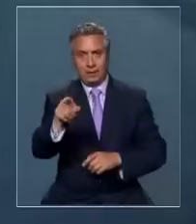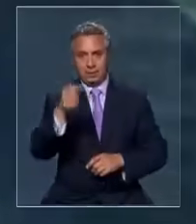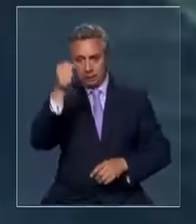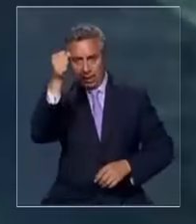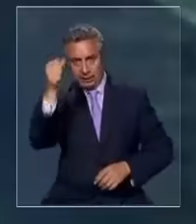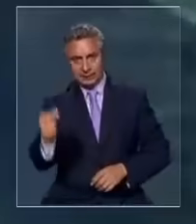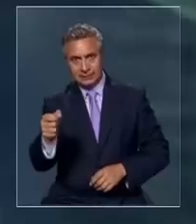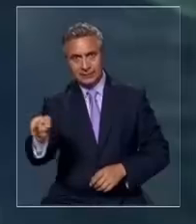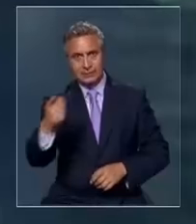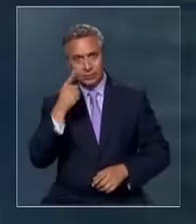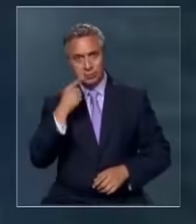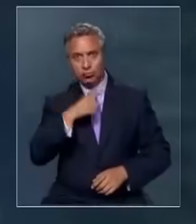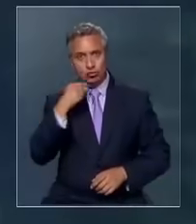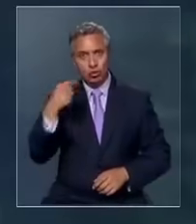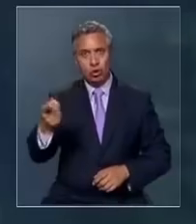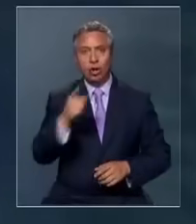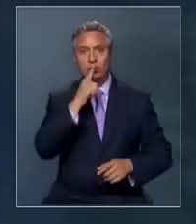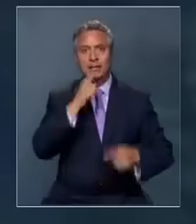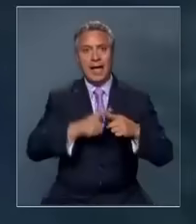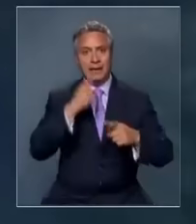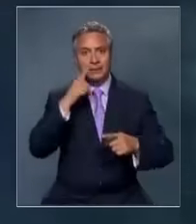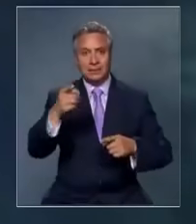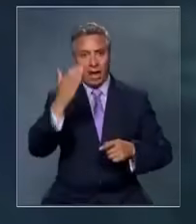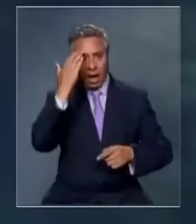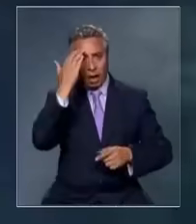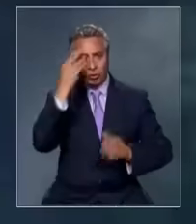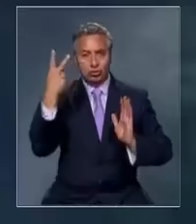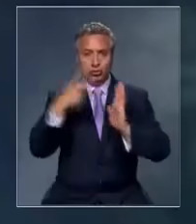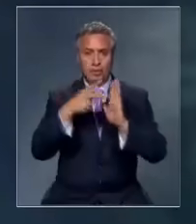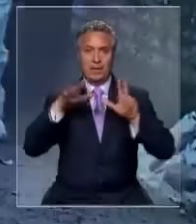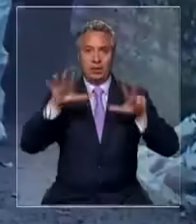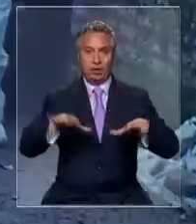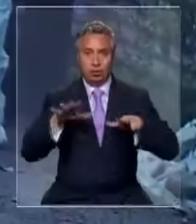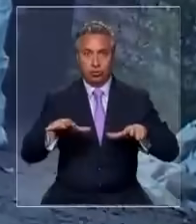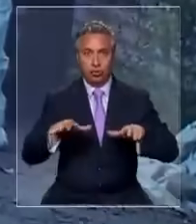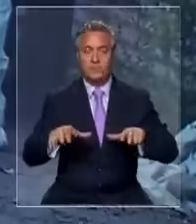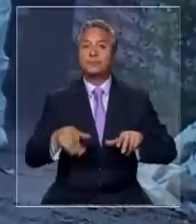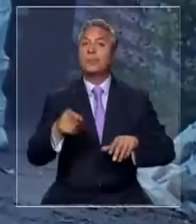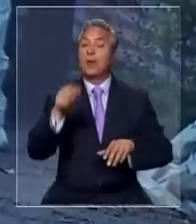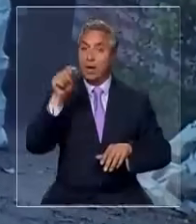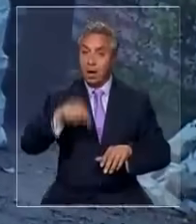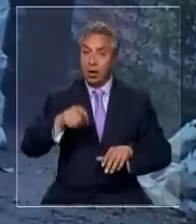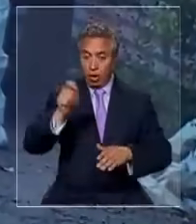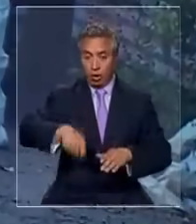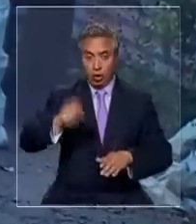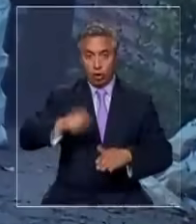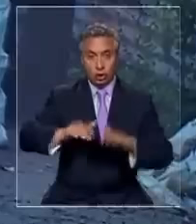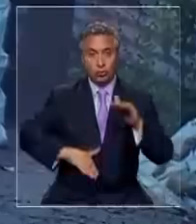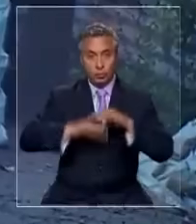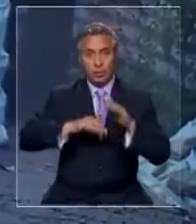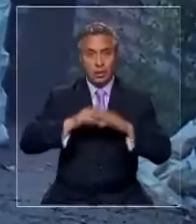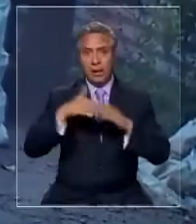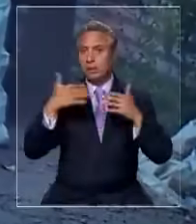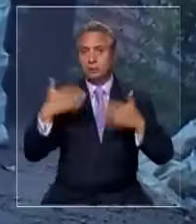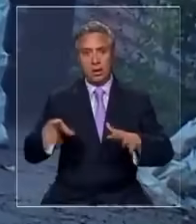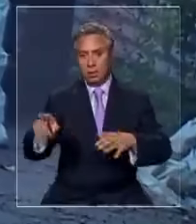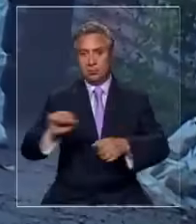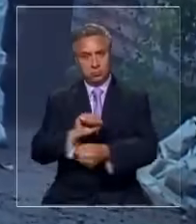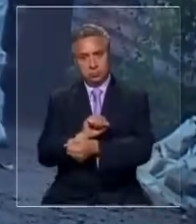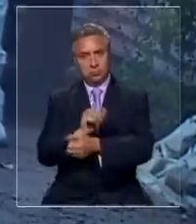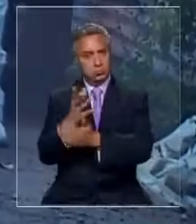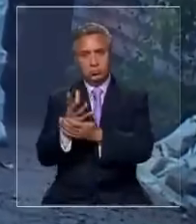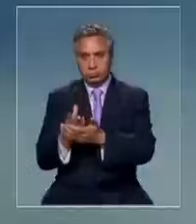Un hecho que ocurrió en agosto del año 2018. La semana pasada la Corte de Apelaciones ratificó la revocación de su prisión